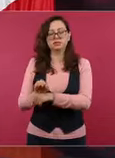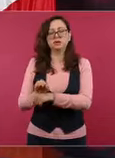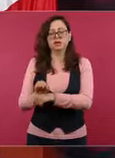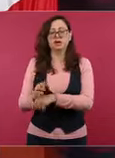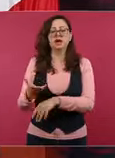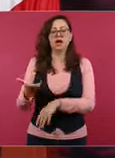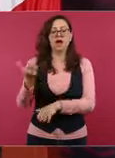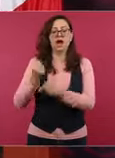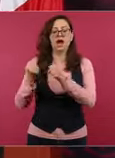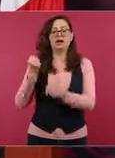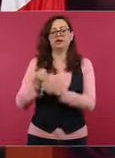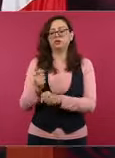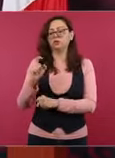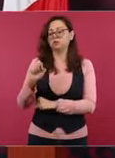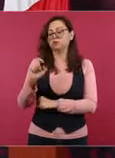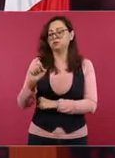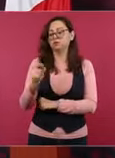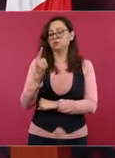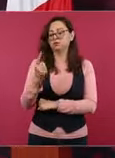21 de